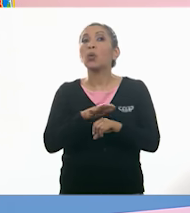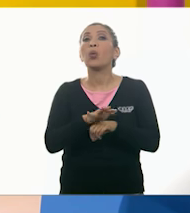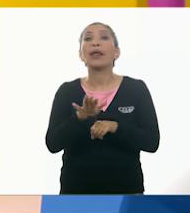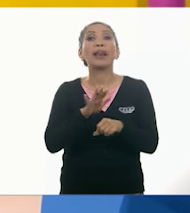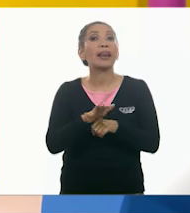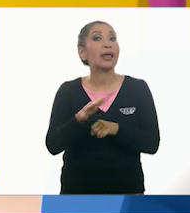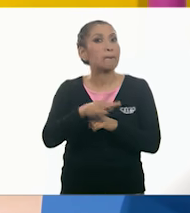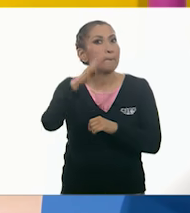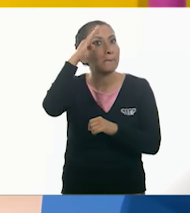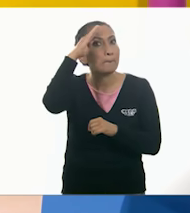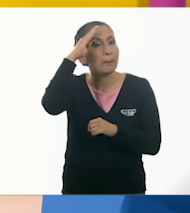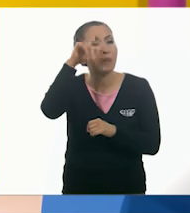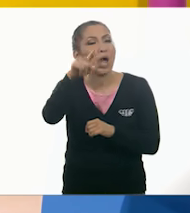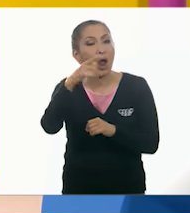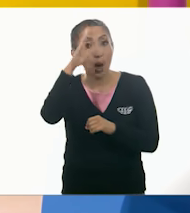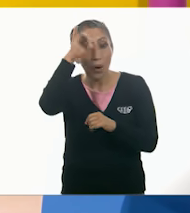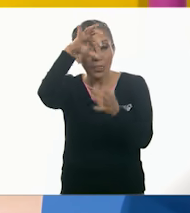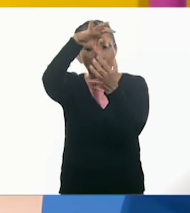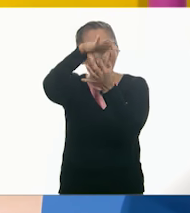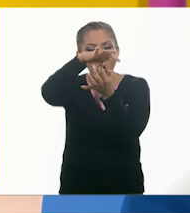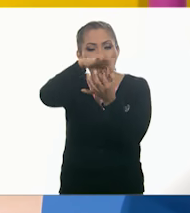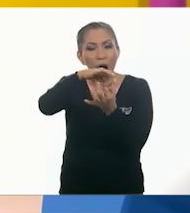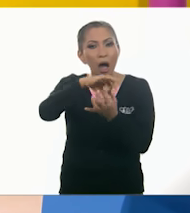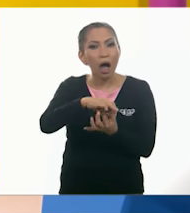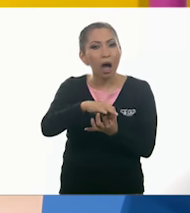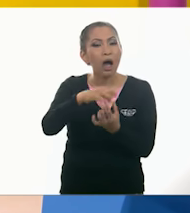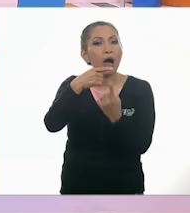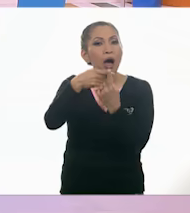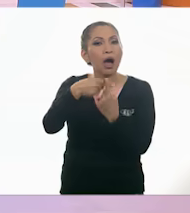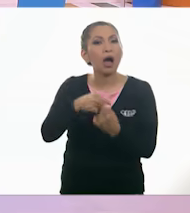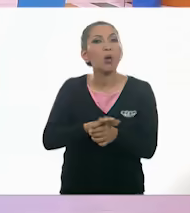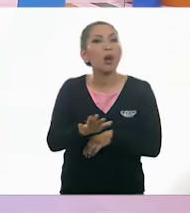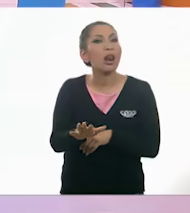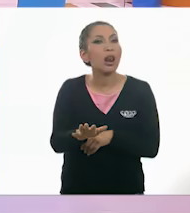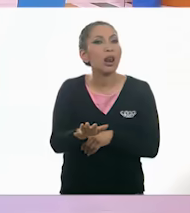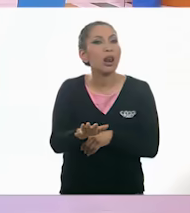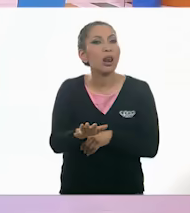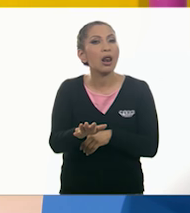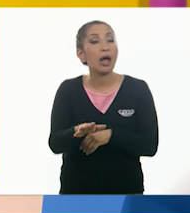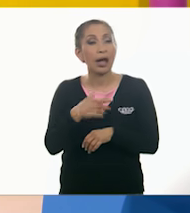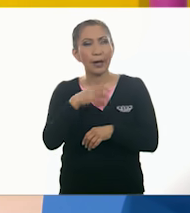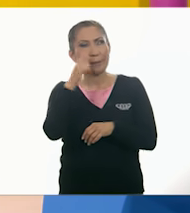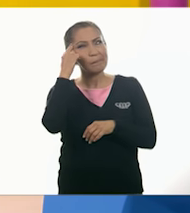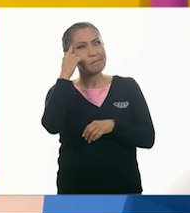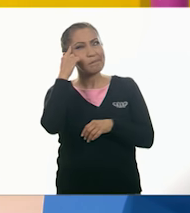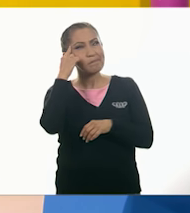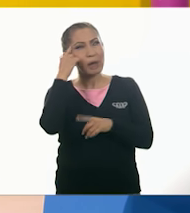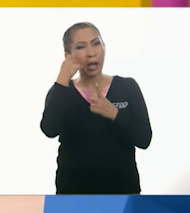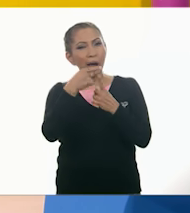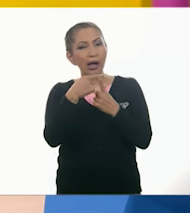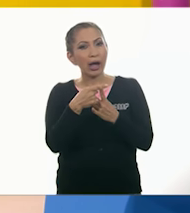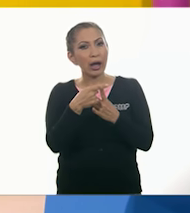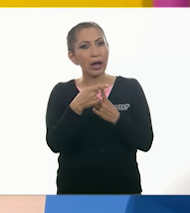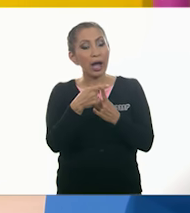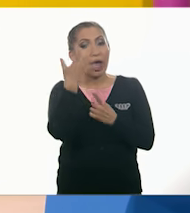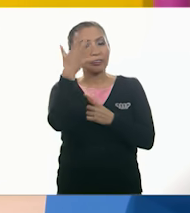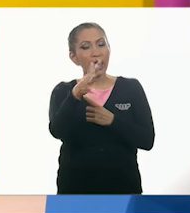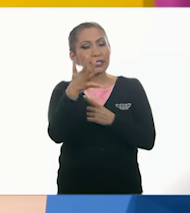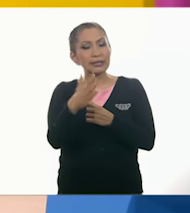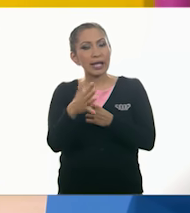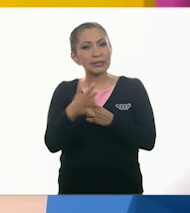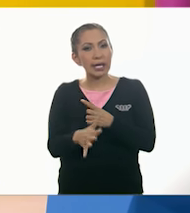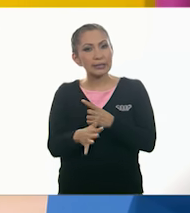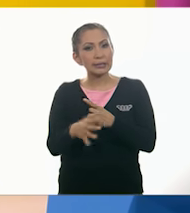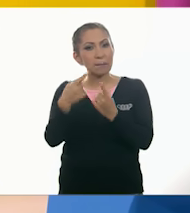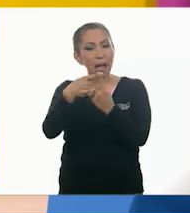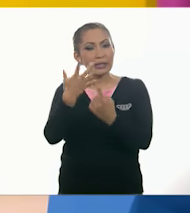Ay. Pero recuerda la regularidad. ¿Cuál es la regularidad? La regularidad en este caso es ir de 10 en 10.